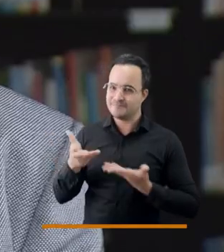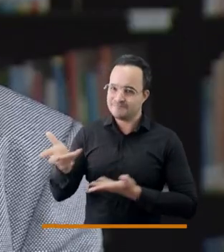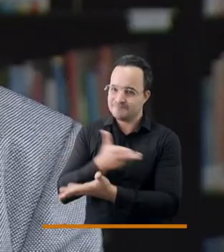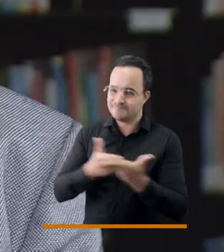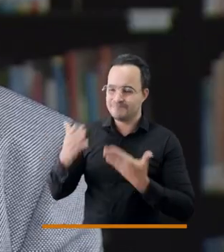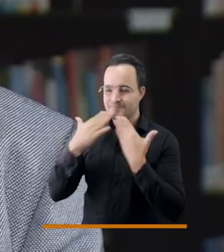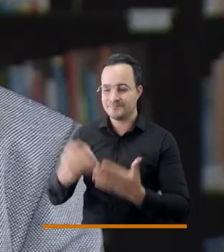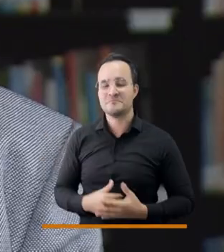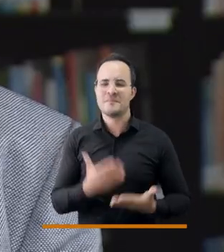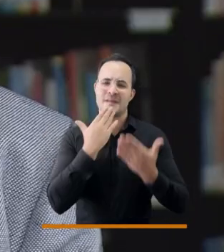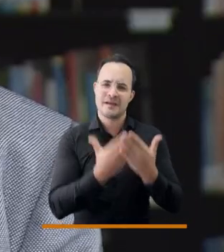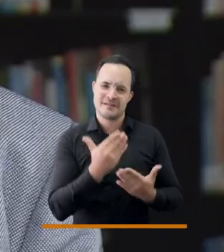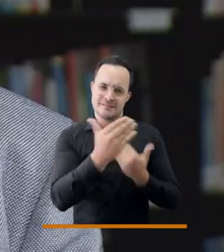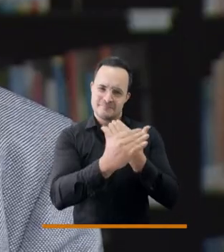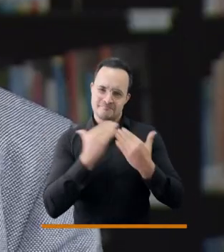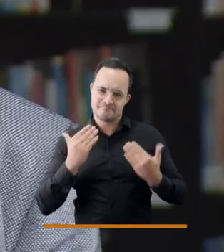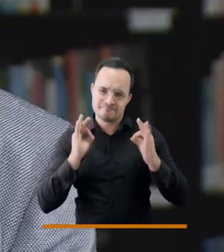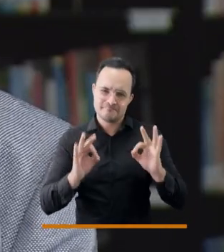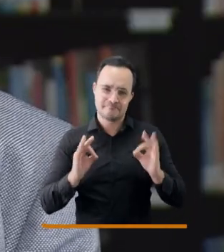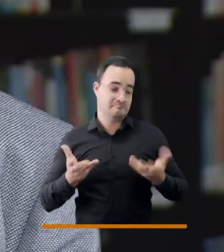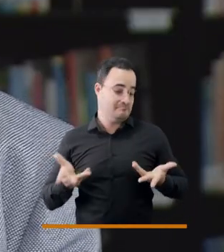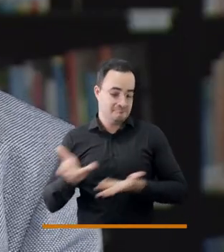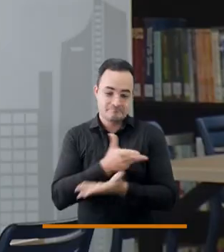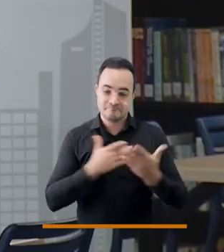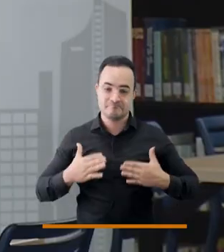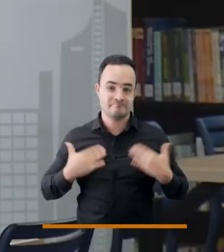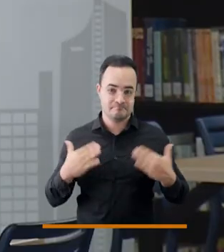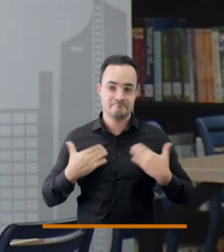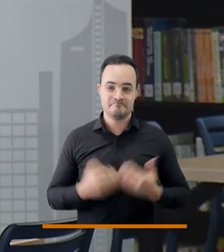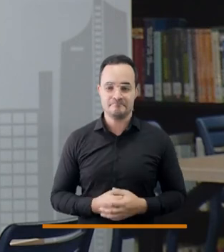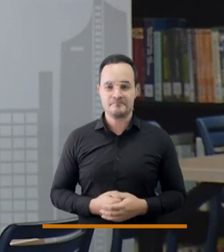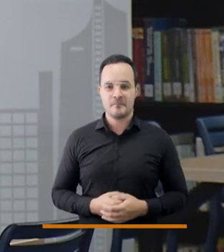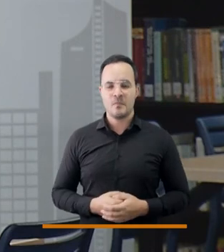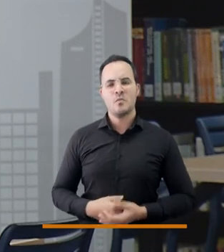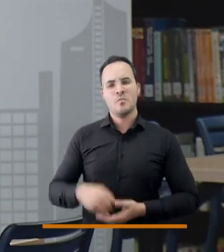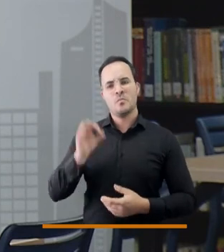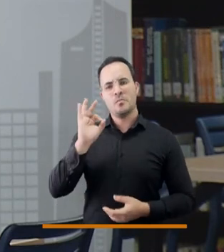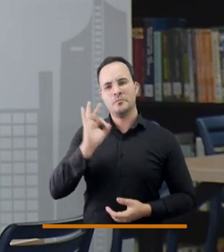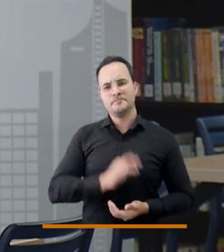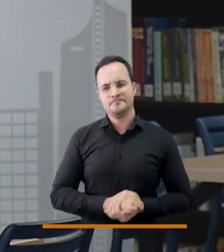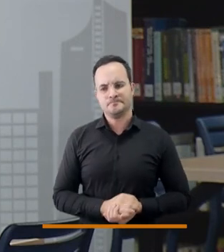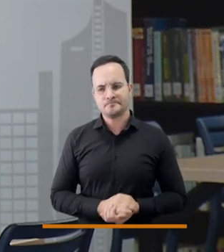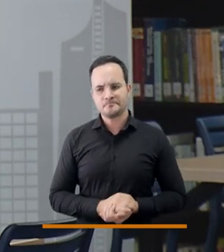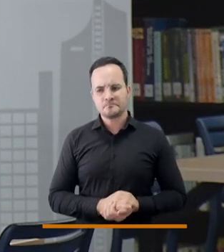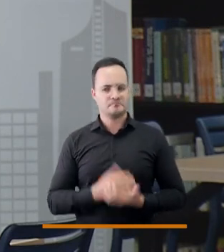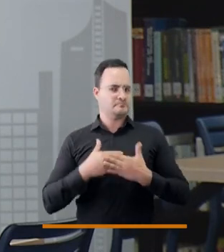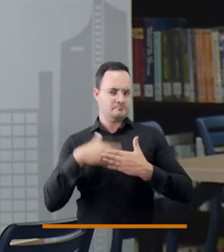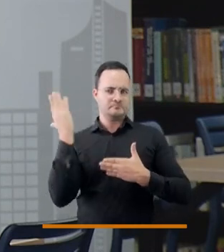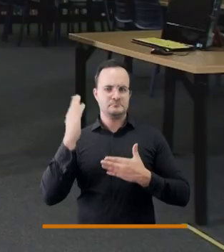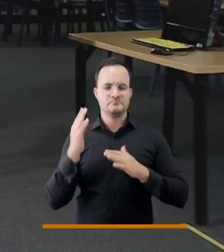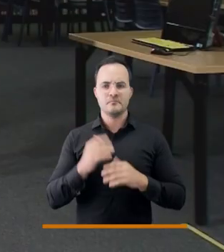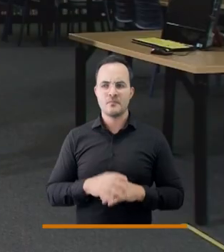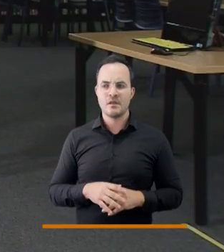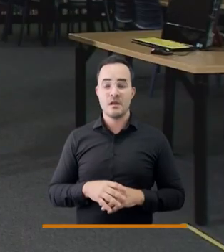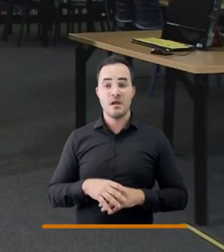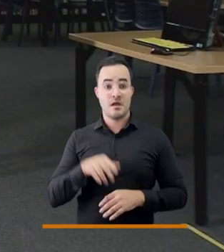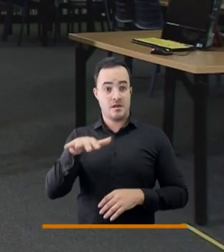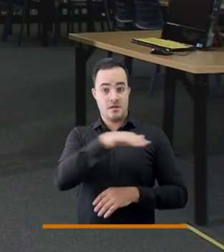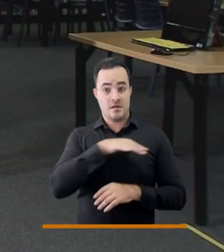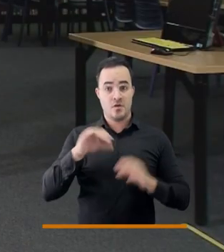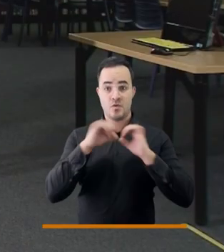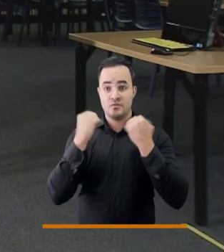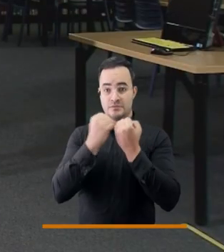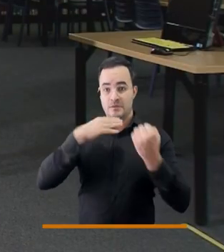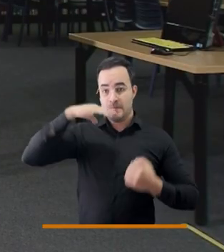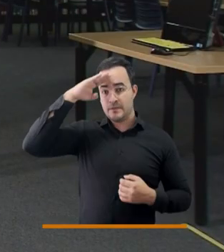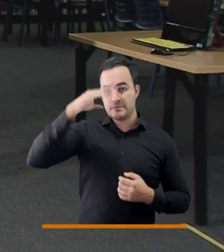gracias por la invitación y aquí estamos. Muchísimas gracias. Bueno, empecemos entonces por decir, concejal, que se aprobaron en el